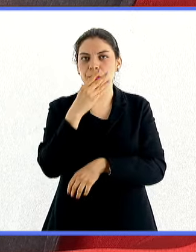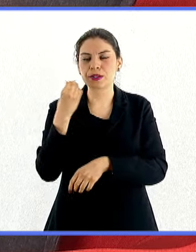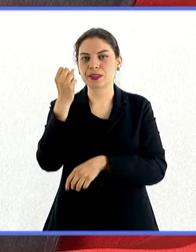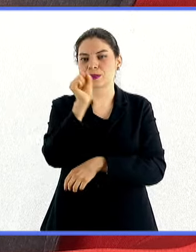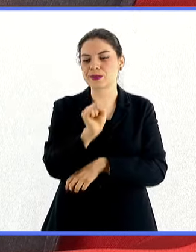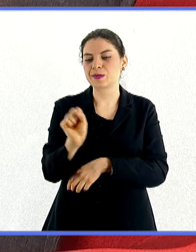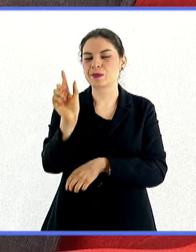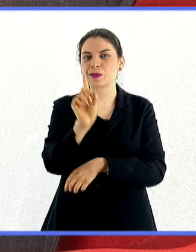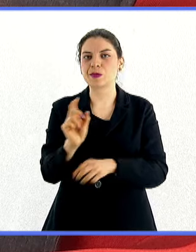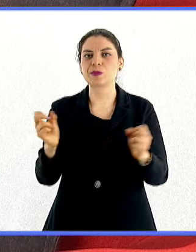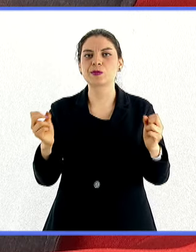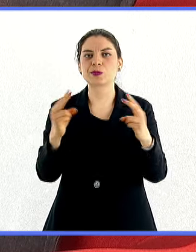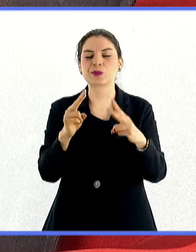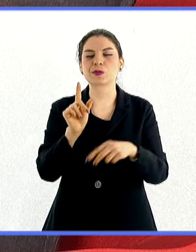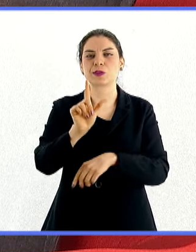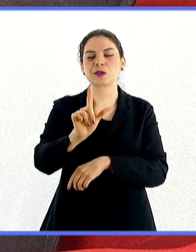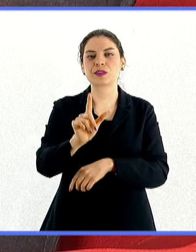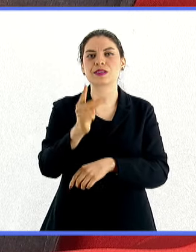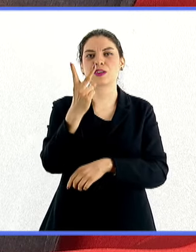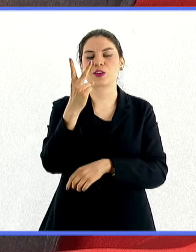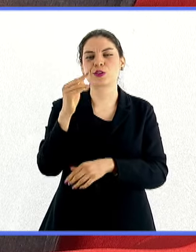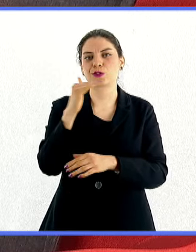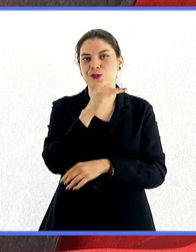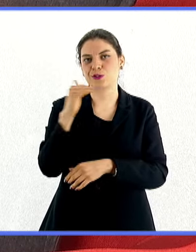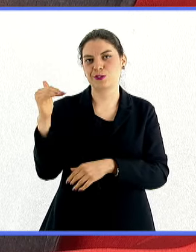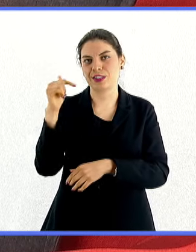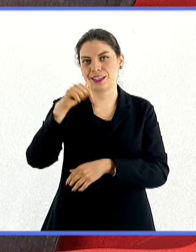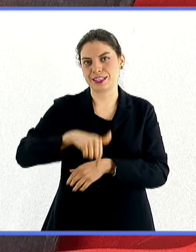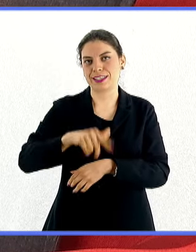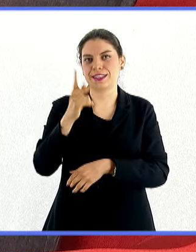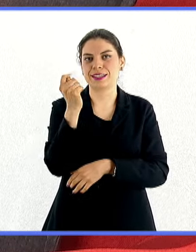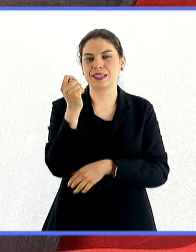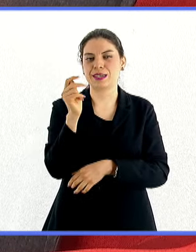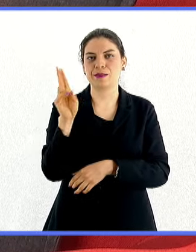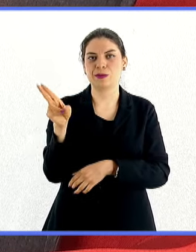de semana y nos vemos aquí el próximo lunes, 2:30 de la tarde, en TV